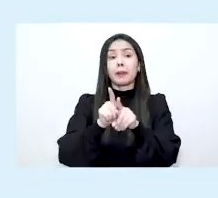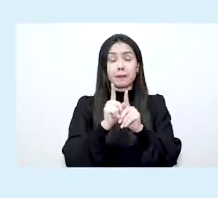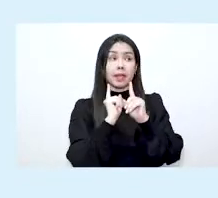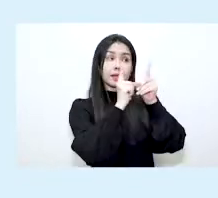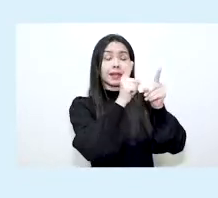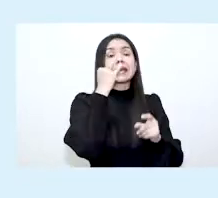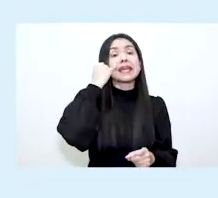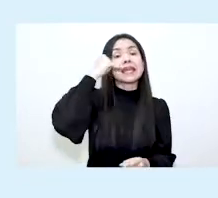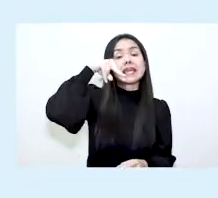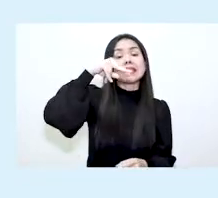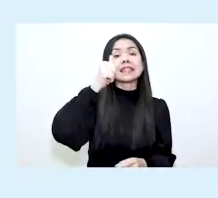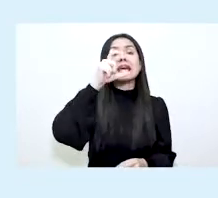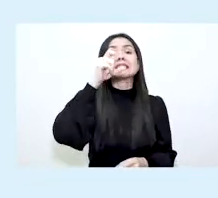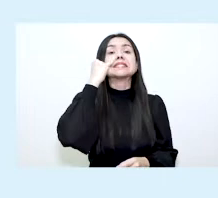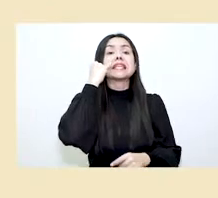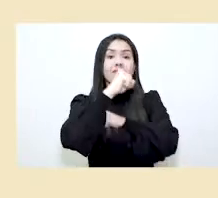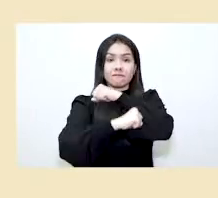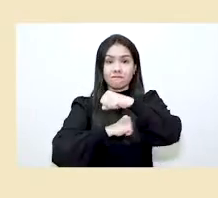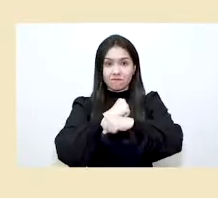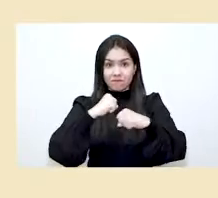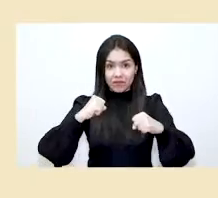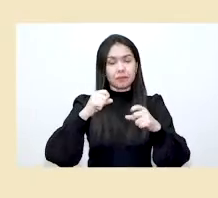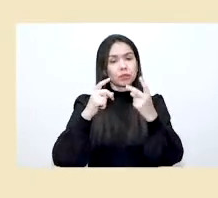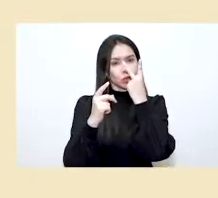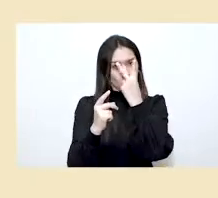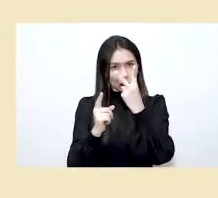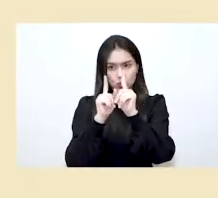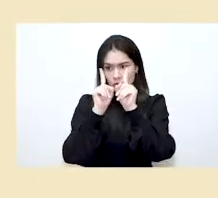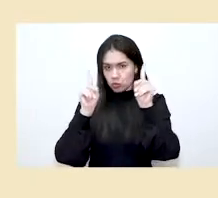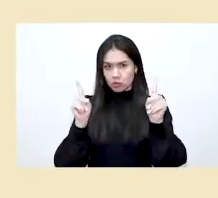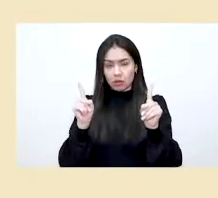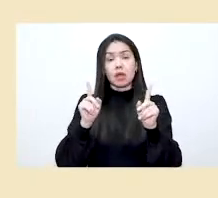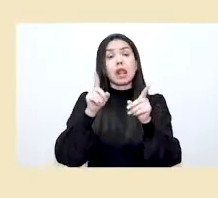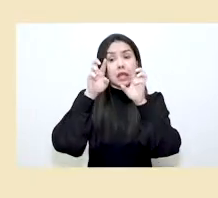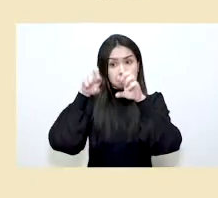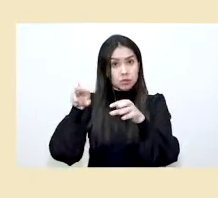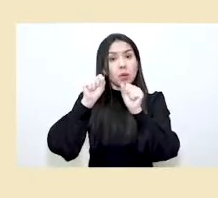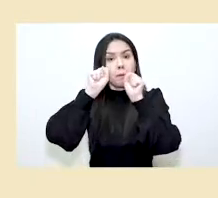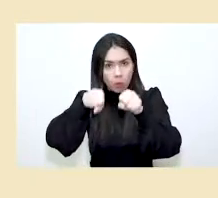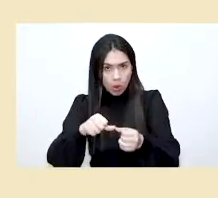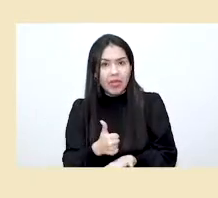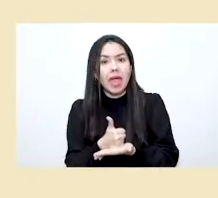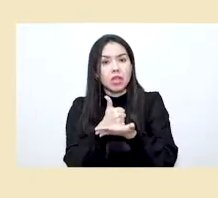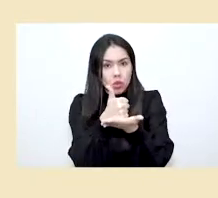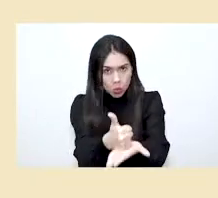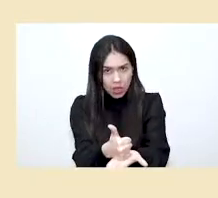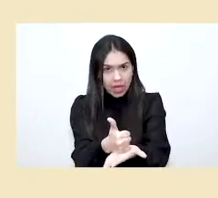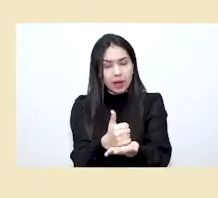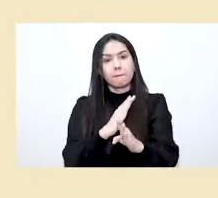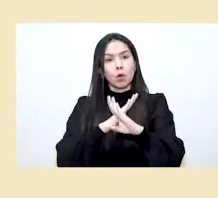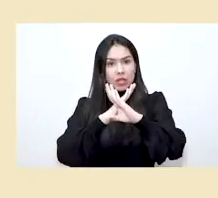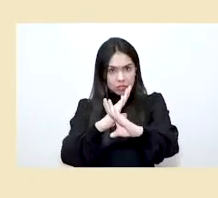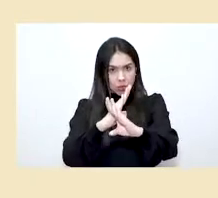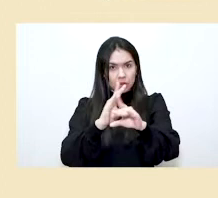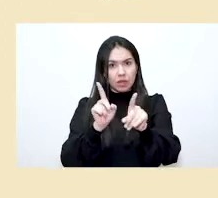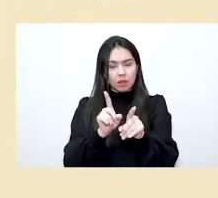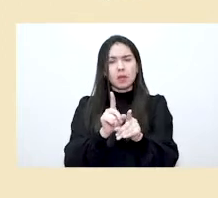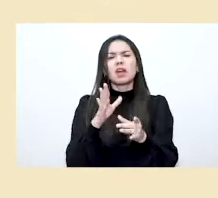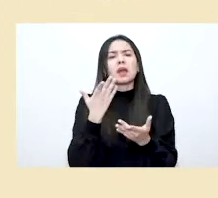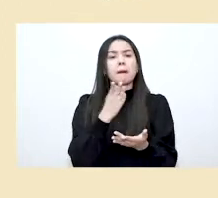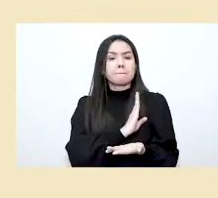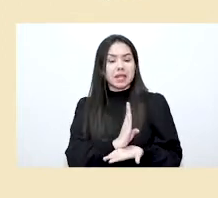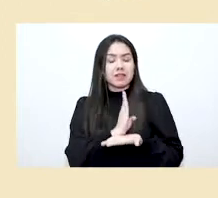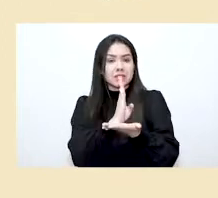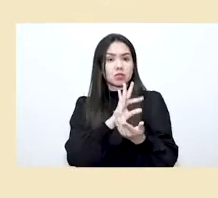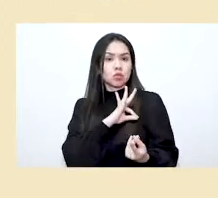que ayudará a encontrar al responsable. Habían otras personas que también pueden ayudarlos y protegerlos. Ellos son